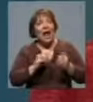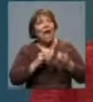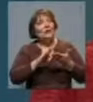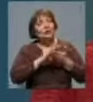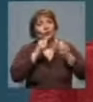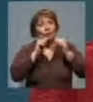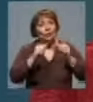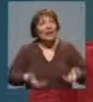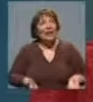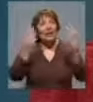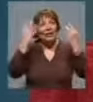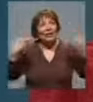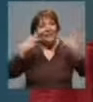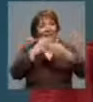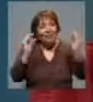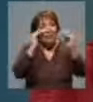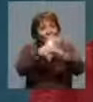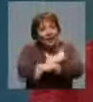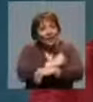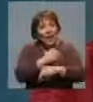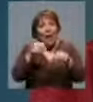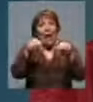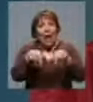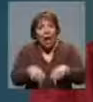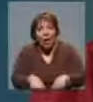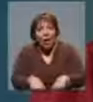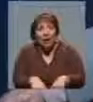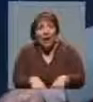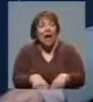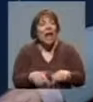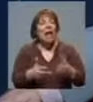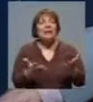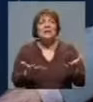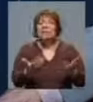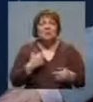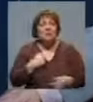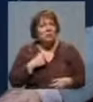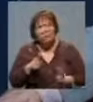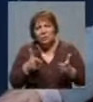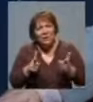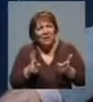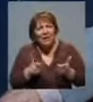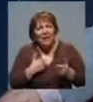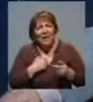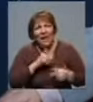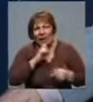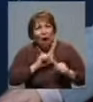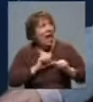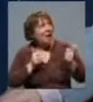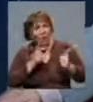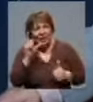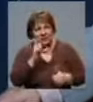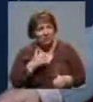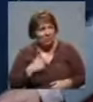el bloqueo de los puentes y ahora eso cómo nosotros no tenemos ningún marco de enemistad con